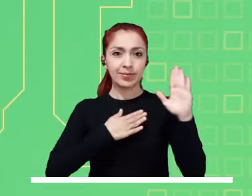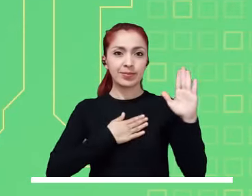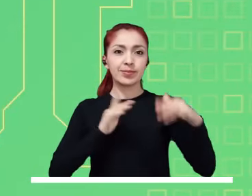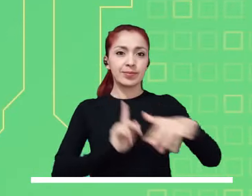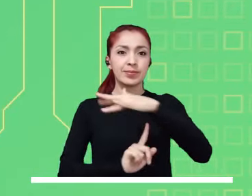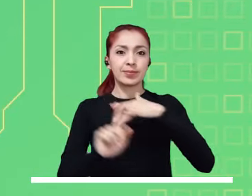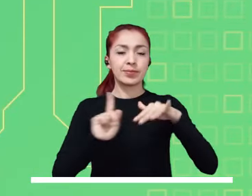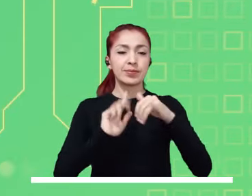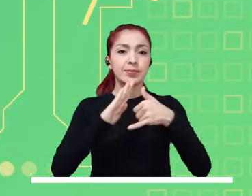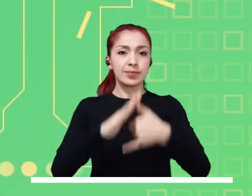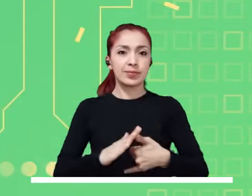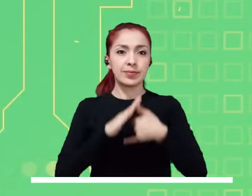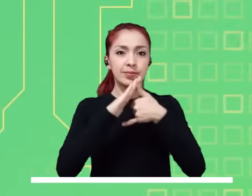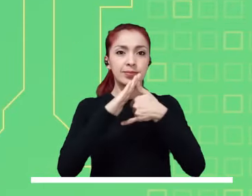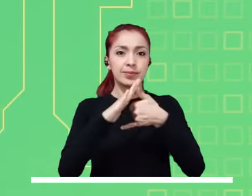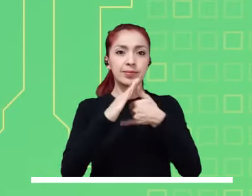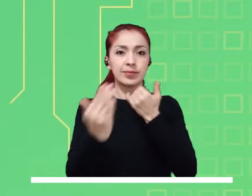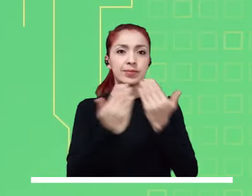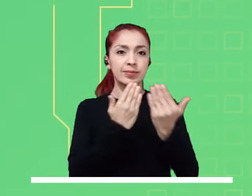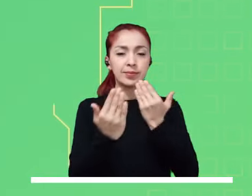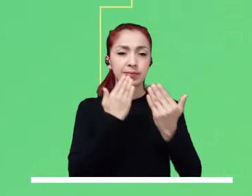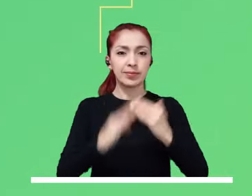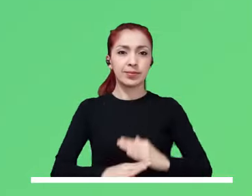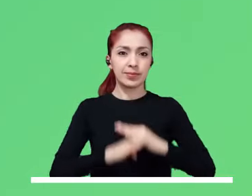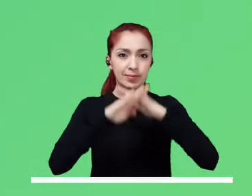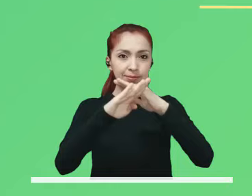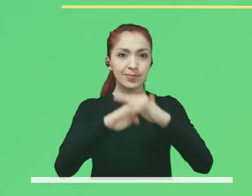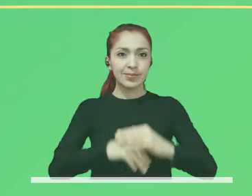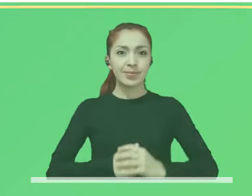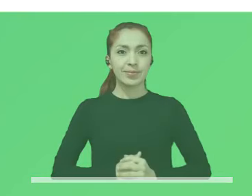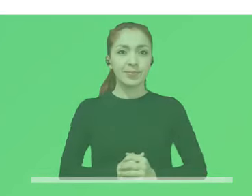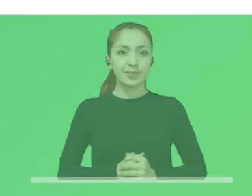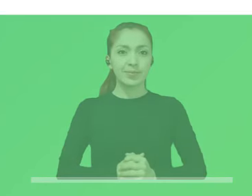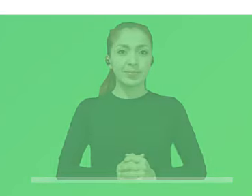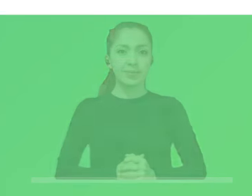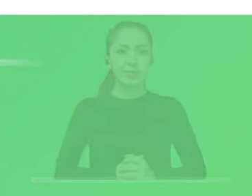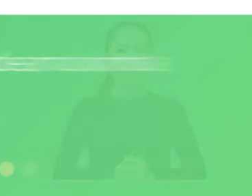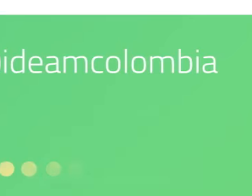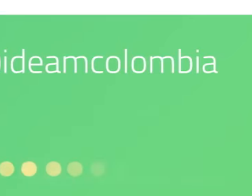Pacífico. Síguenos en nuestras redes sociales. Nuestro